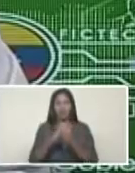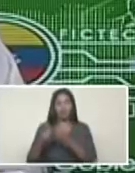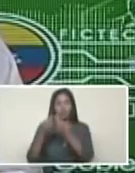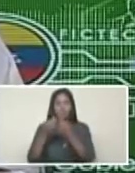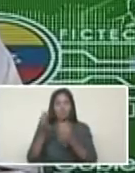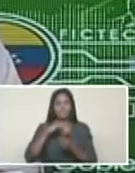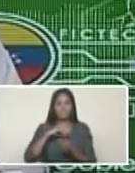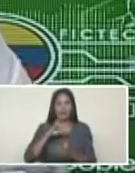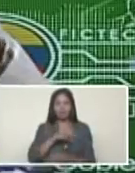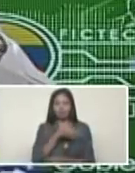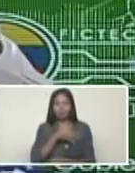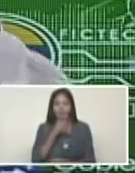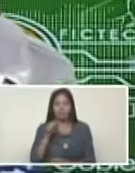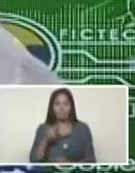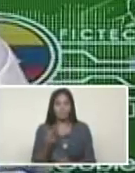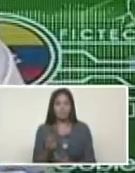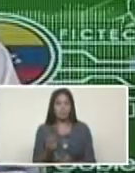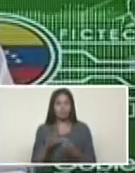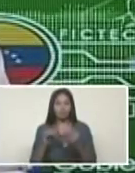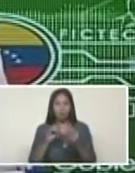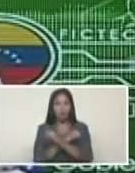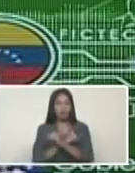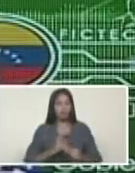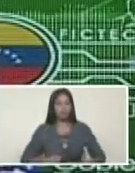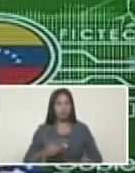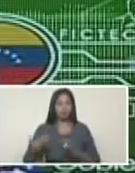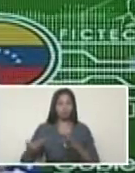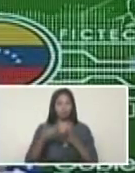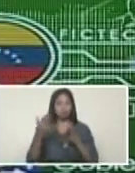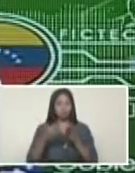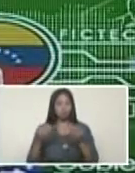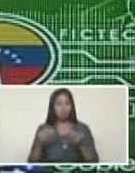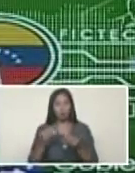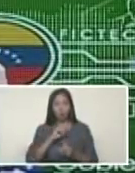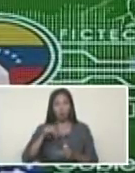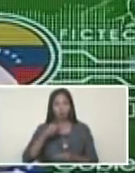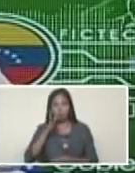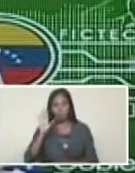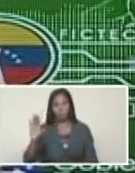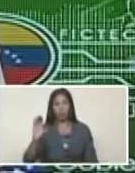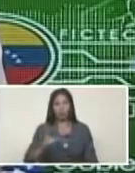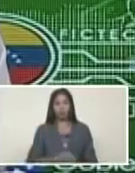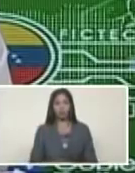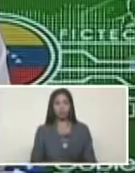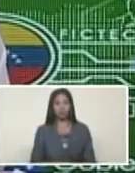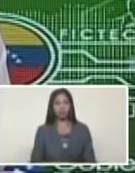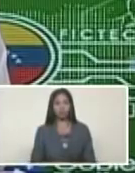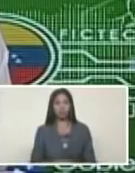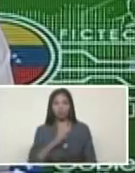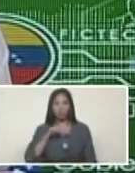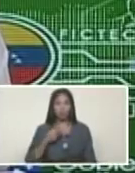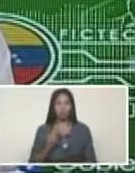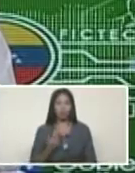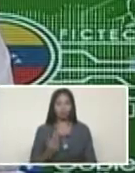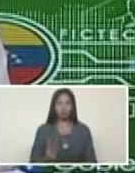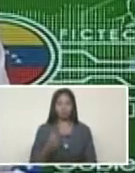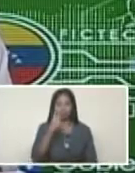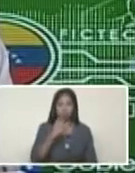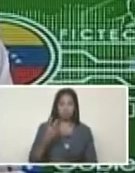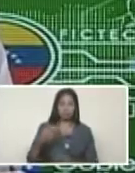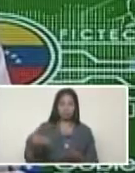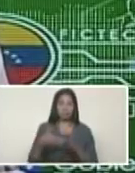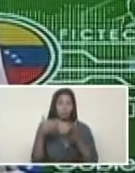la sociedad, contra la Fuerza Armada Nacional Bolivariana y contra nuestro pueblo. Somos víctimas de una agresión